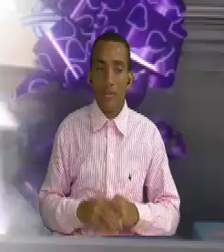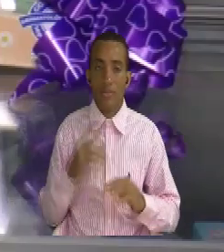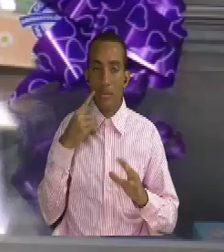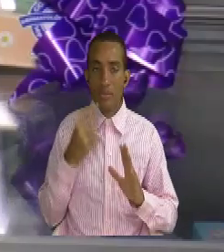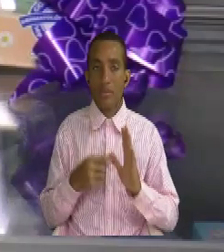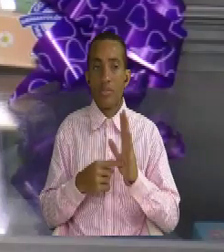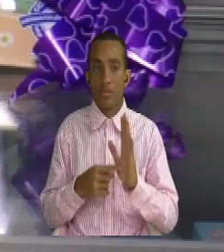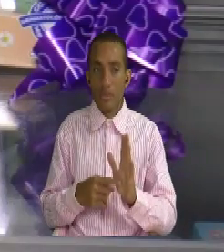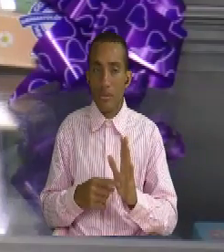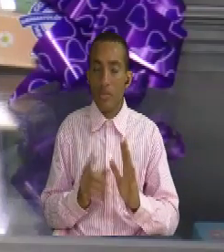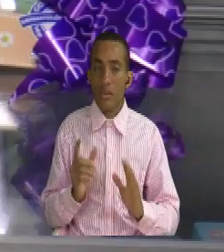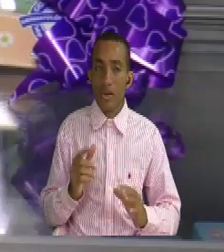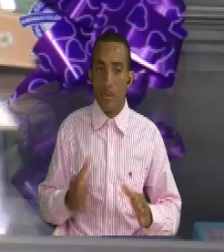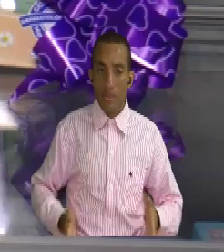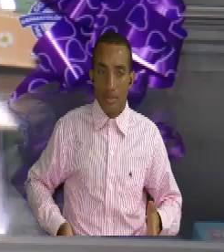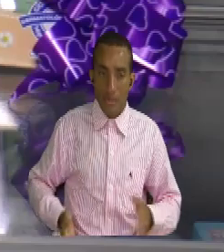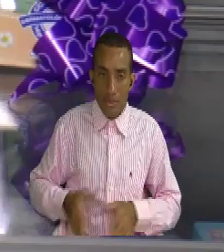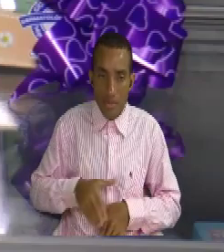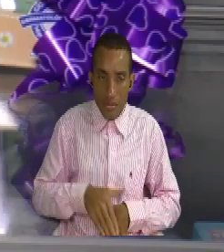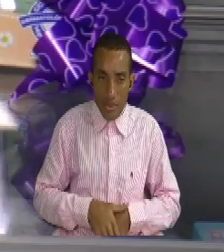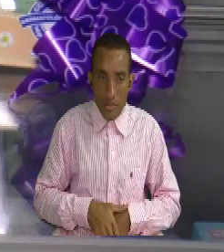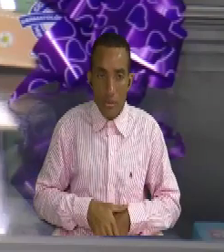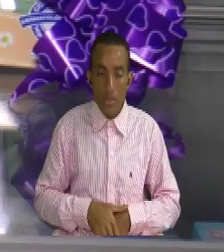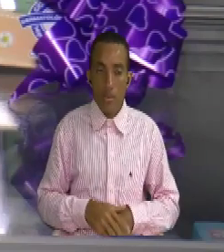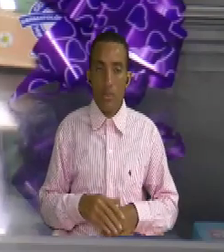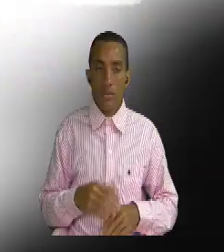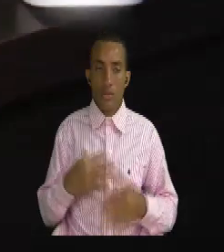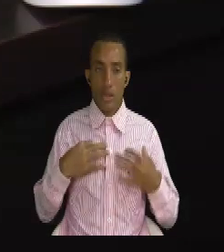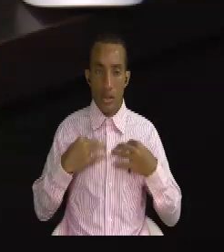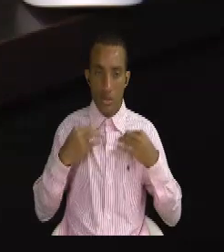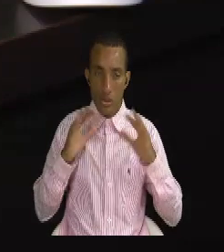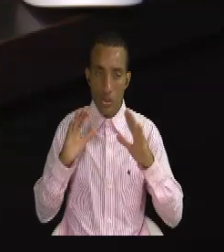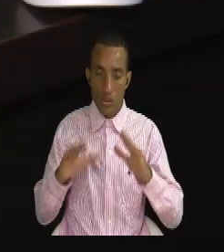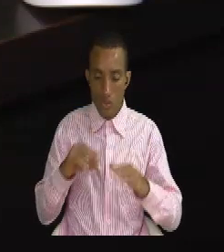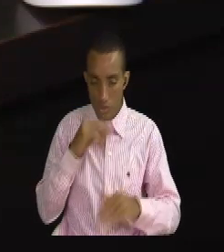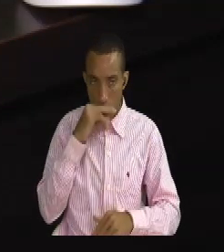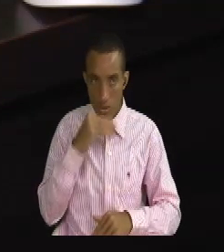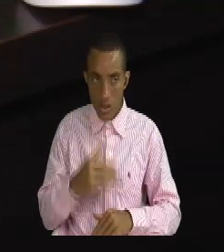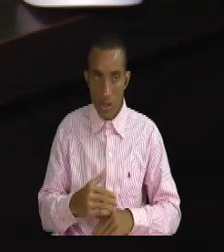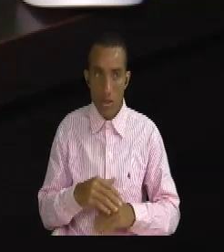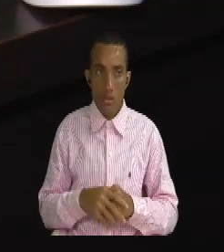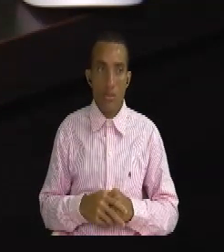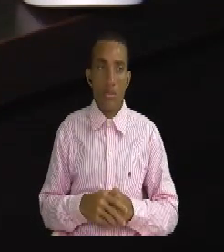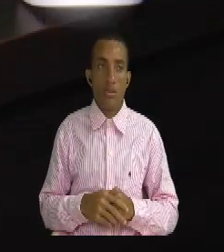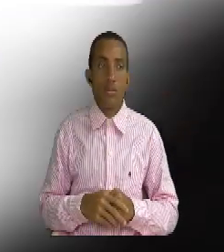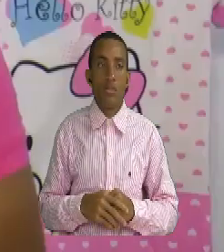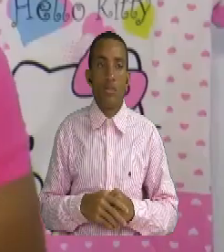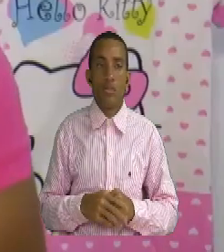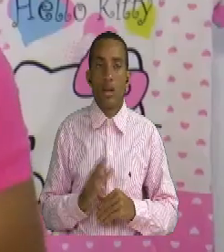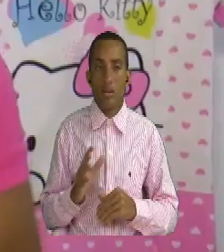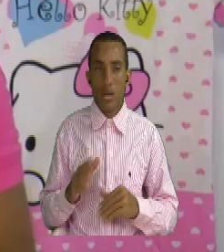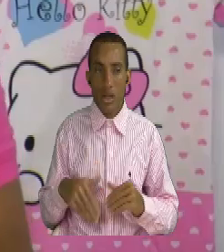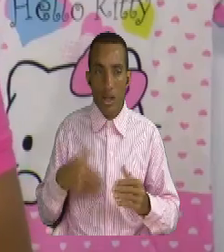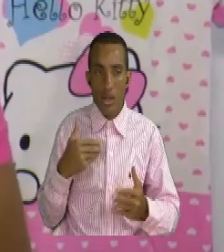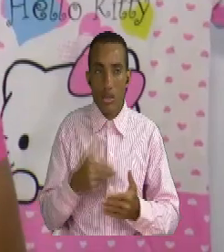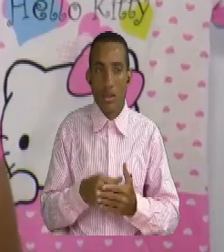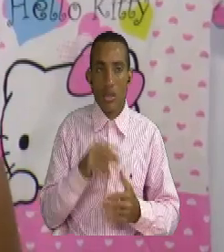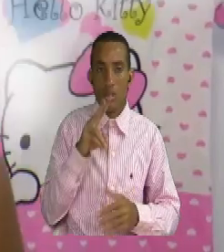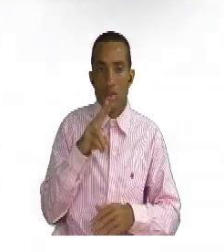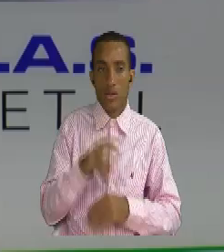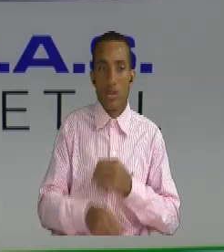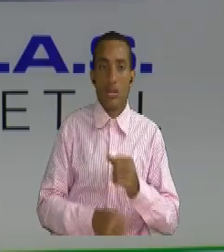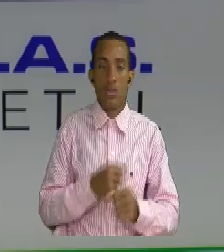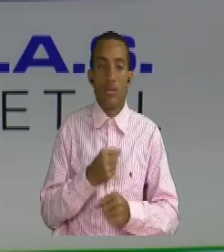los bebés pañales, ropa, todo lo que se requiere para la atención del recién nacido, más o menos hasta los 2 años de vida del